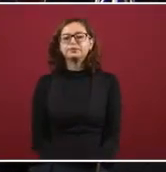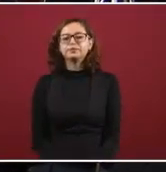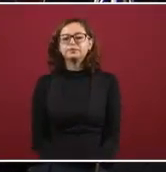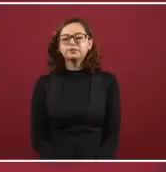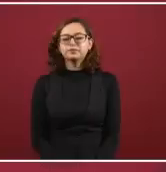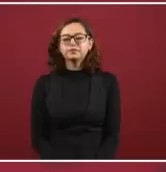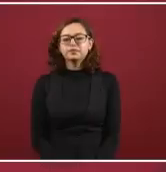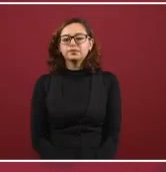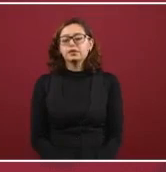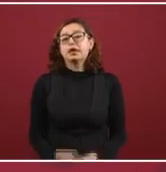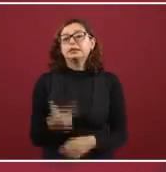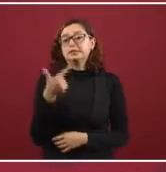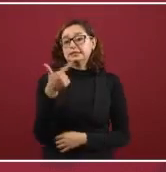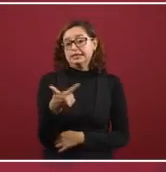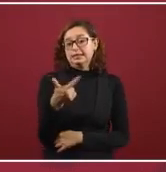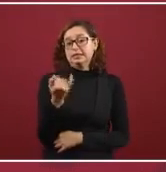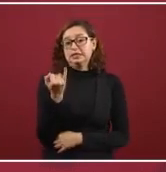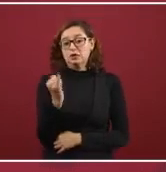Mira, el día 7 de junio,